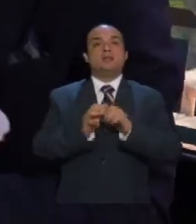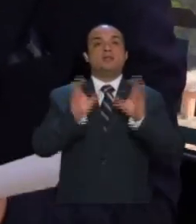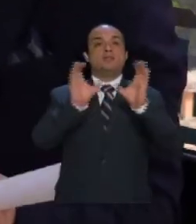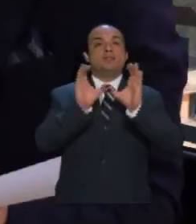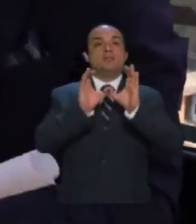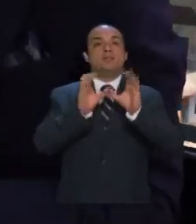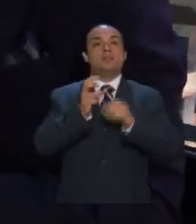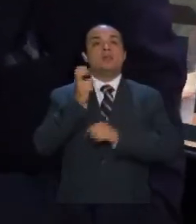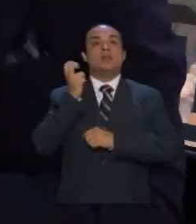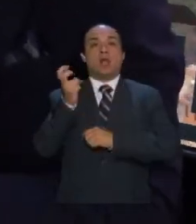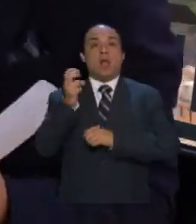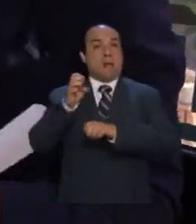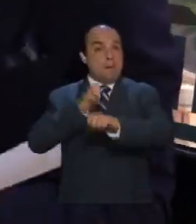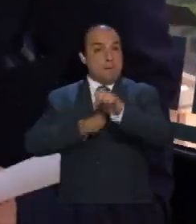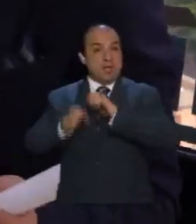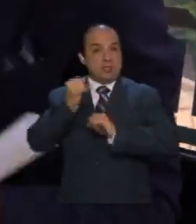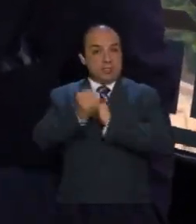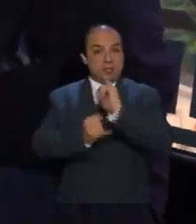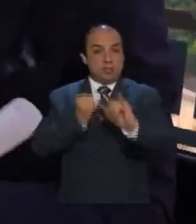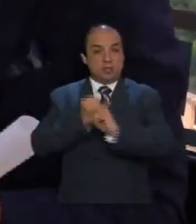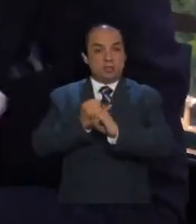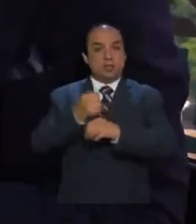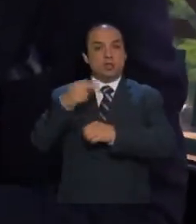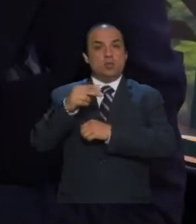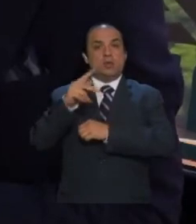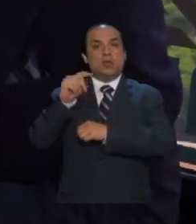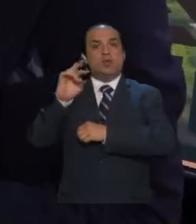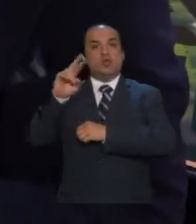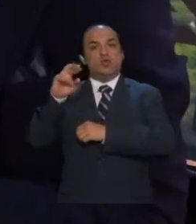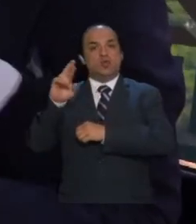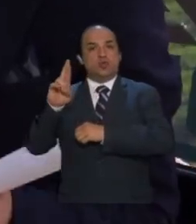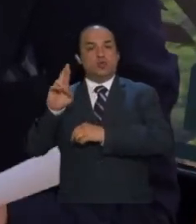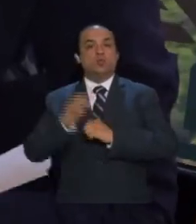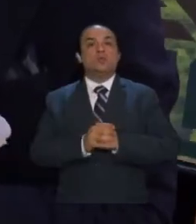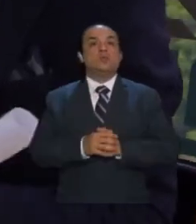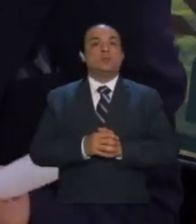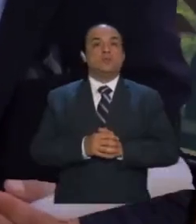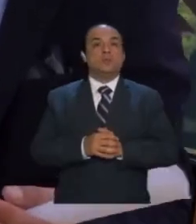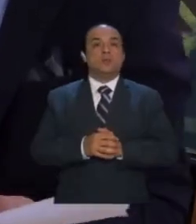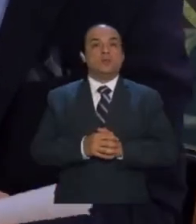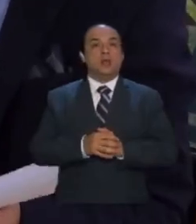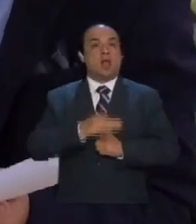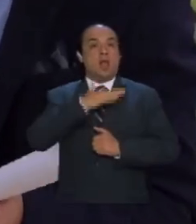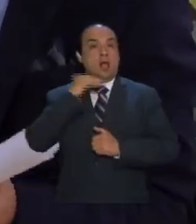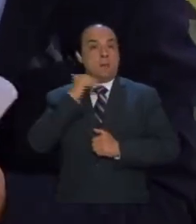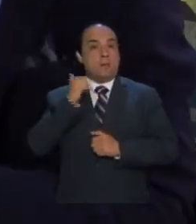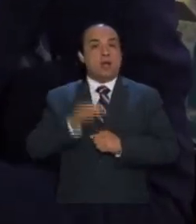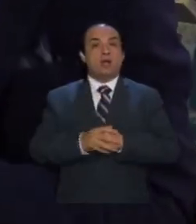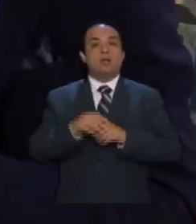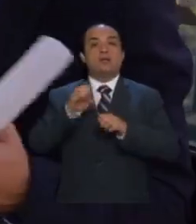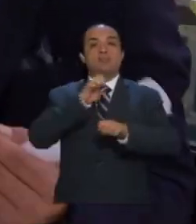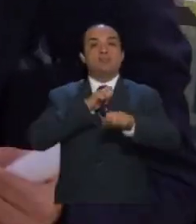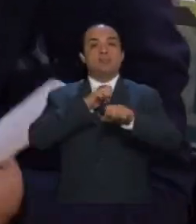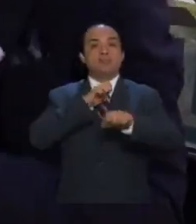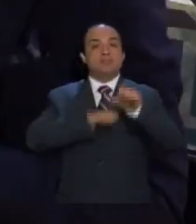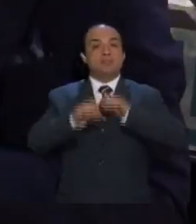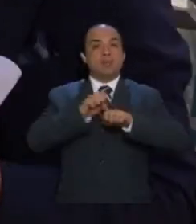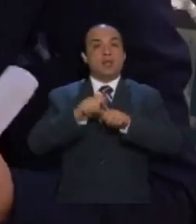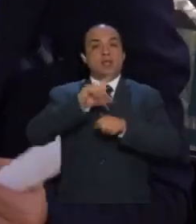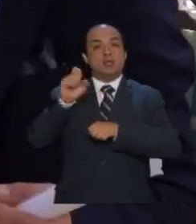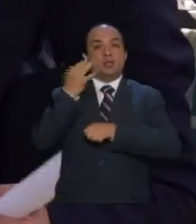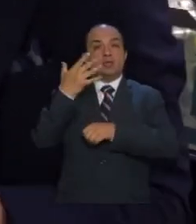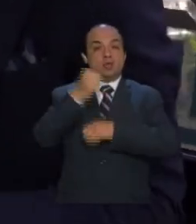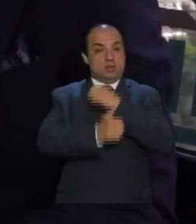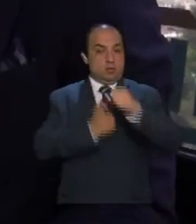empresa internacional, se llama TubeSud, desde Alemania, con más de 150 años de experiencia y miles